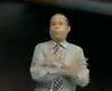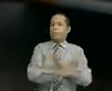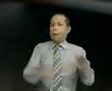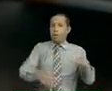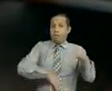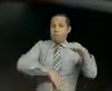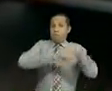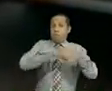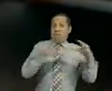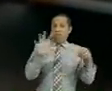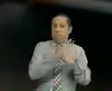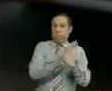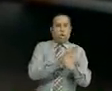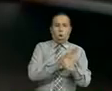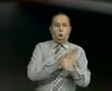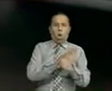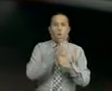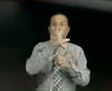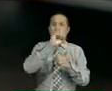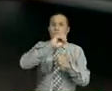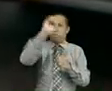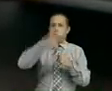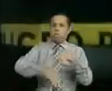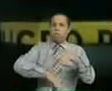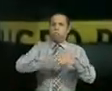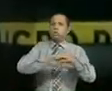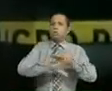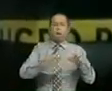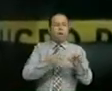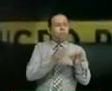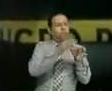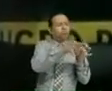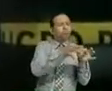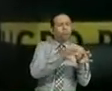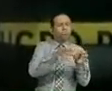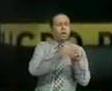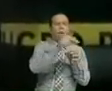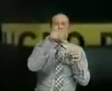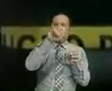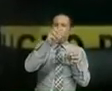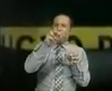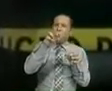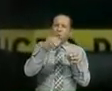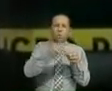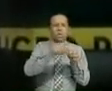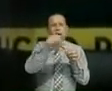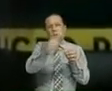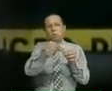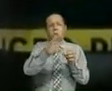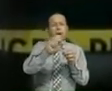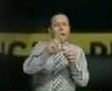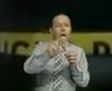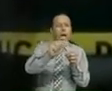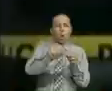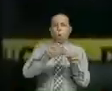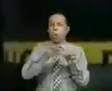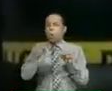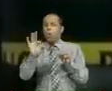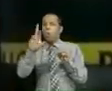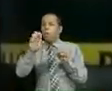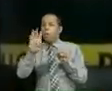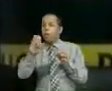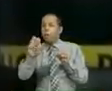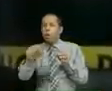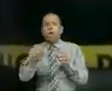pasajeros que llevaban antes a las parroquias Pimocha, Caracol, La Unión y Febres Cordero. Desde Los Ríos, informó